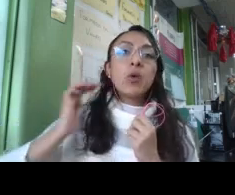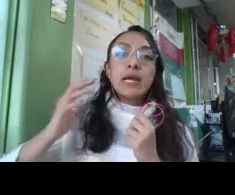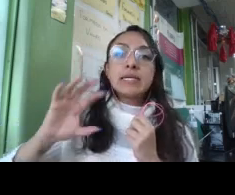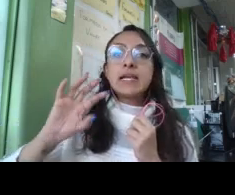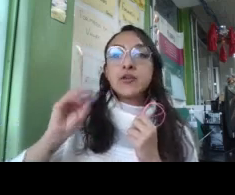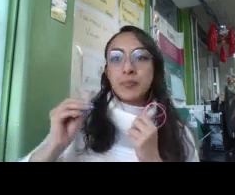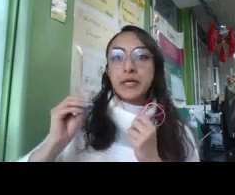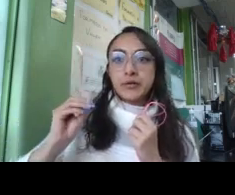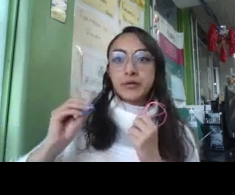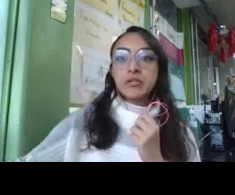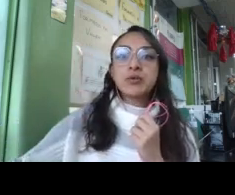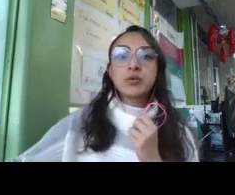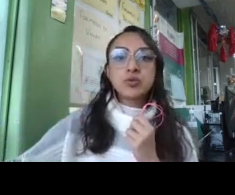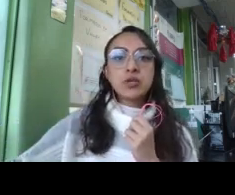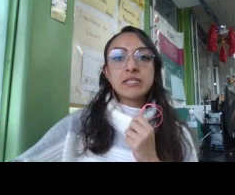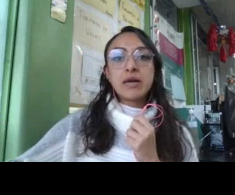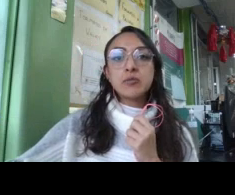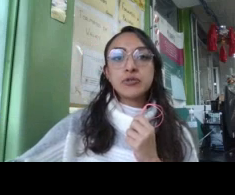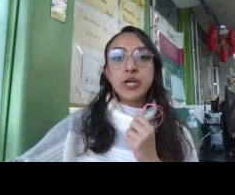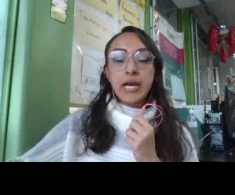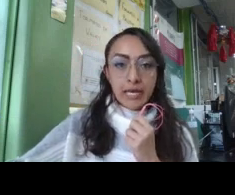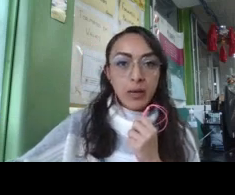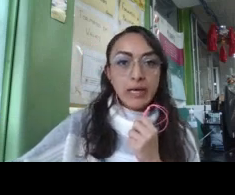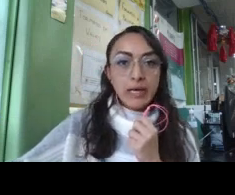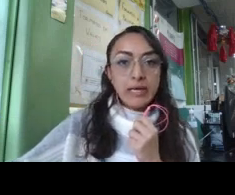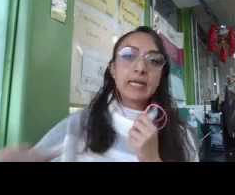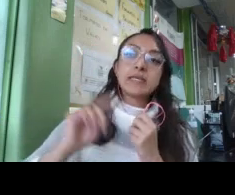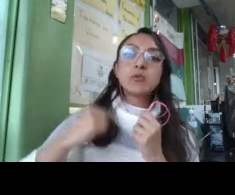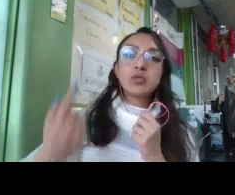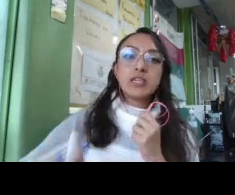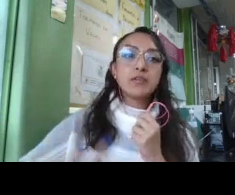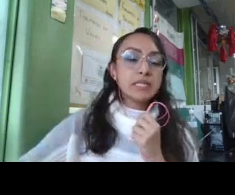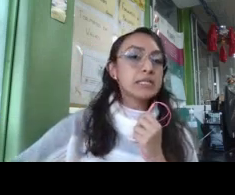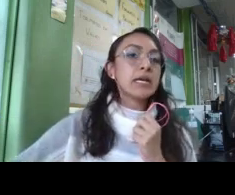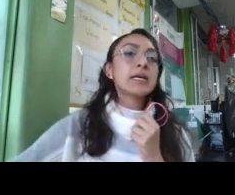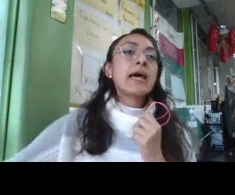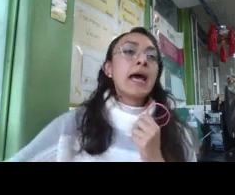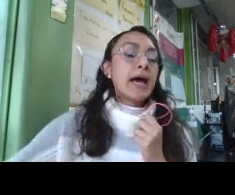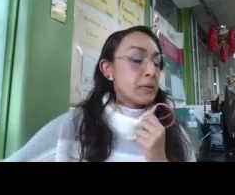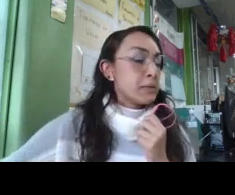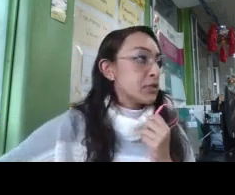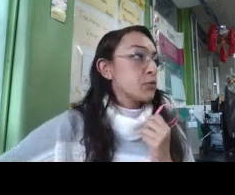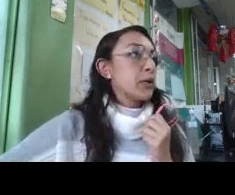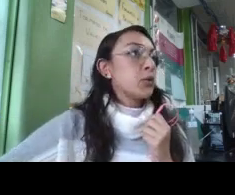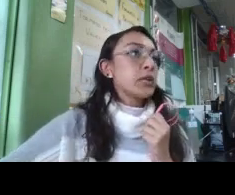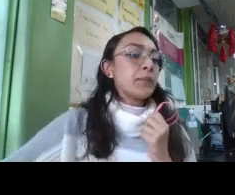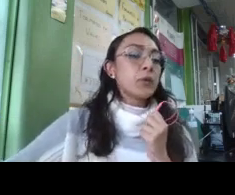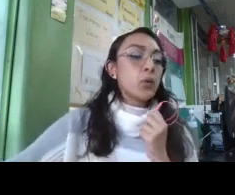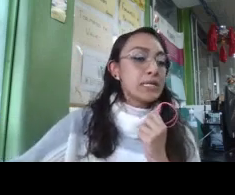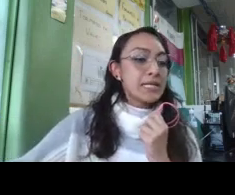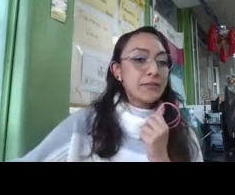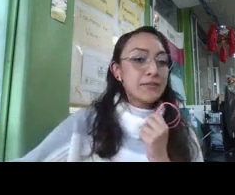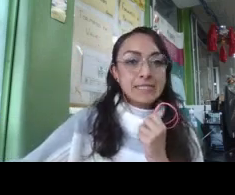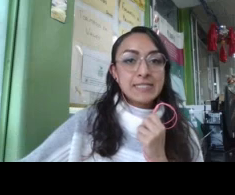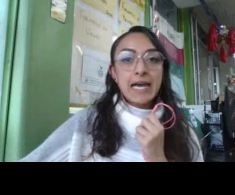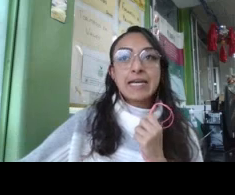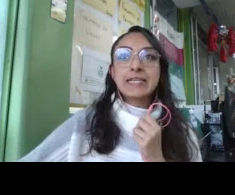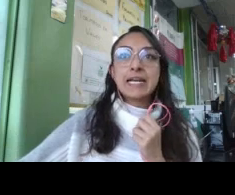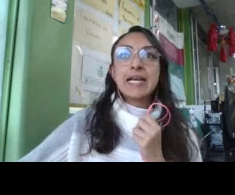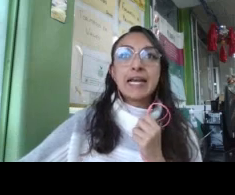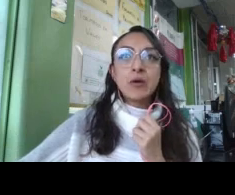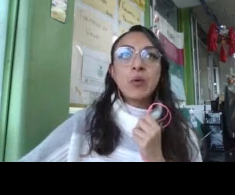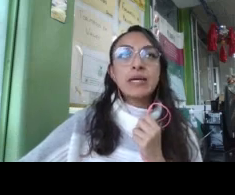de cuál es el nombre correcto? Justo decíamos lengua y aquí hacemos una diferencia. A ver, maestros, pregunta, ¿cuál es la